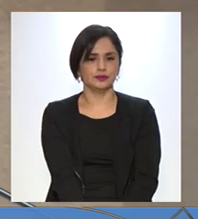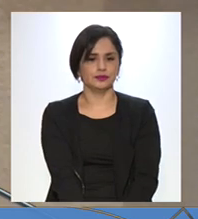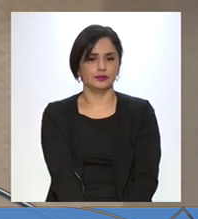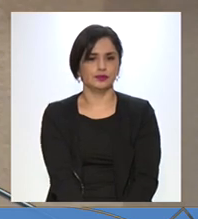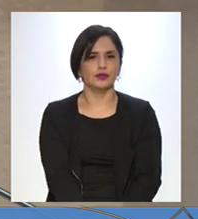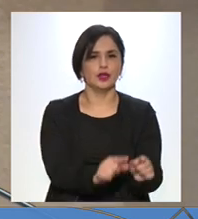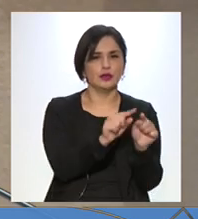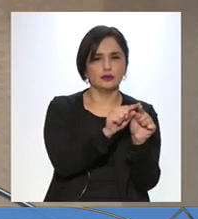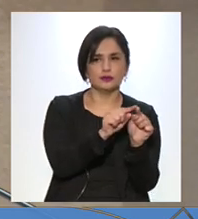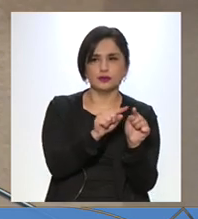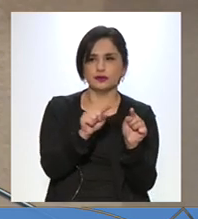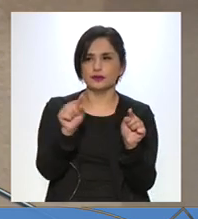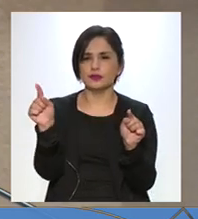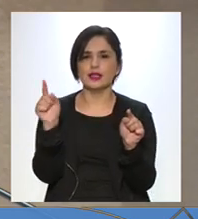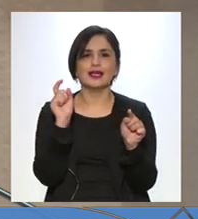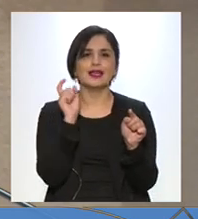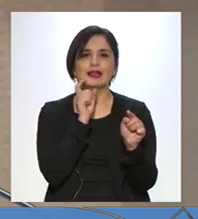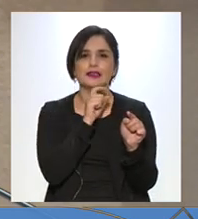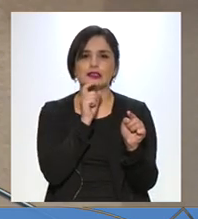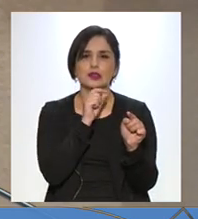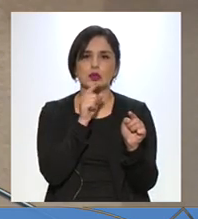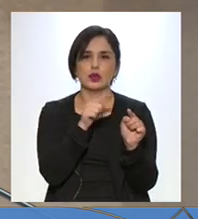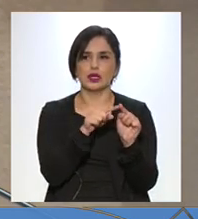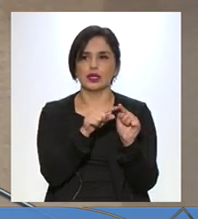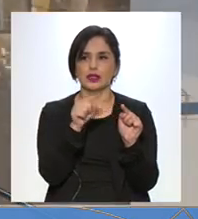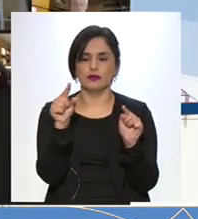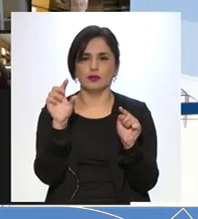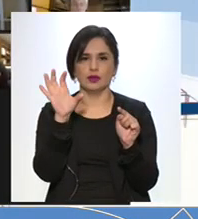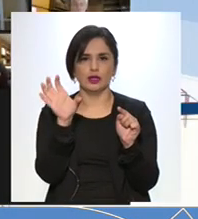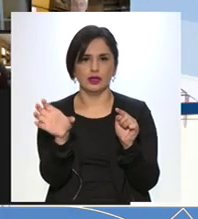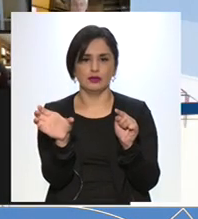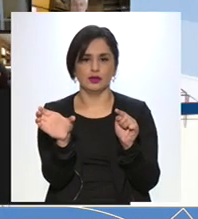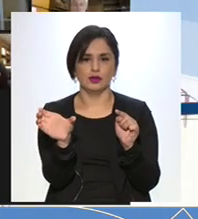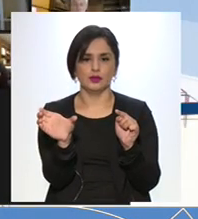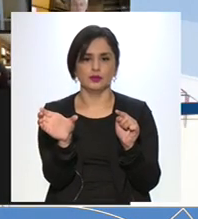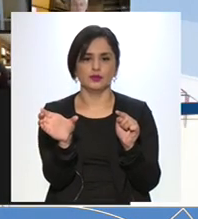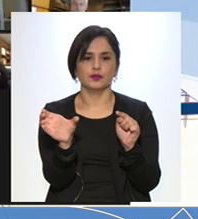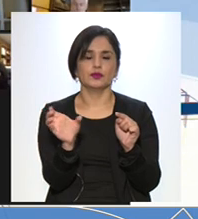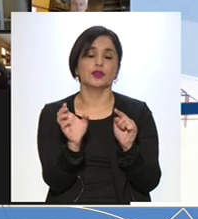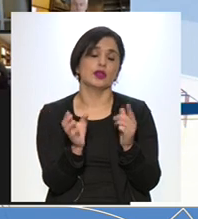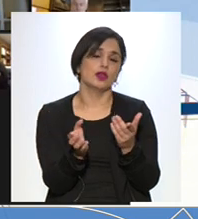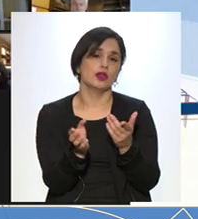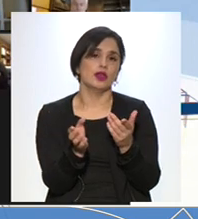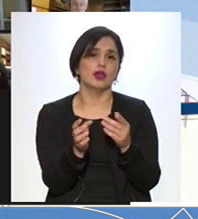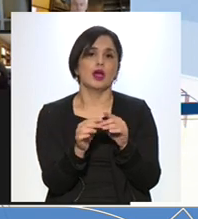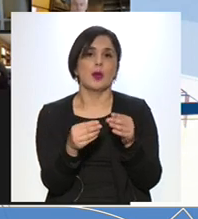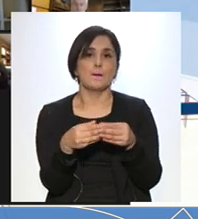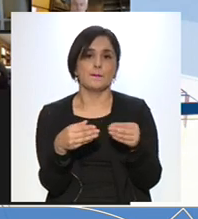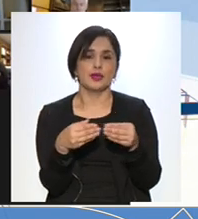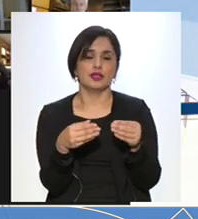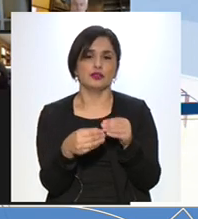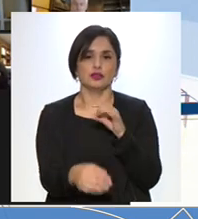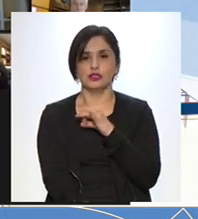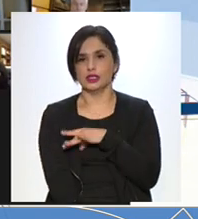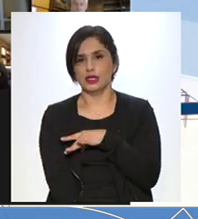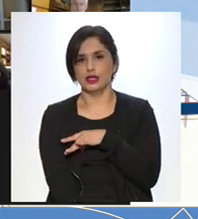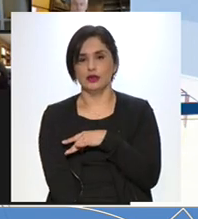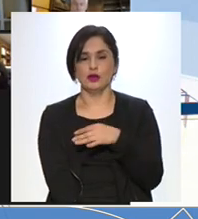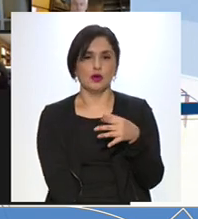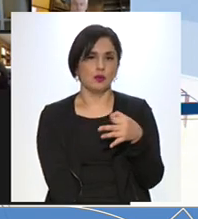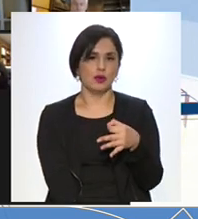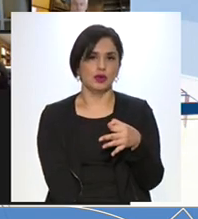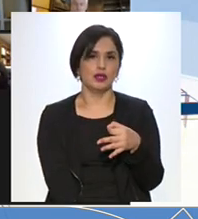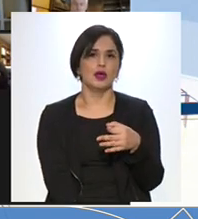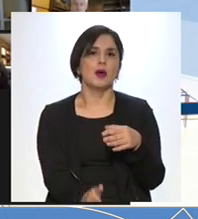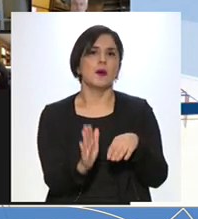roja que está en el gráfico de la izquierda. En este contexto, el peso chileno se ha convertido en una de las monedas que más